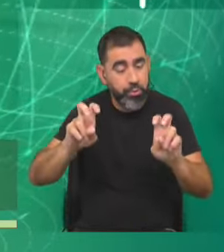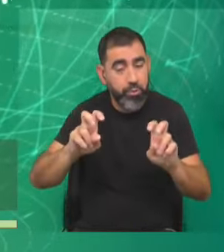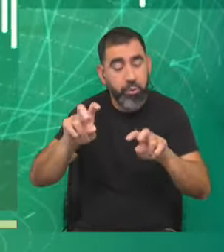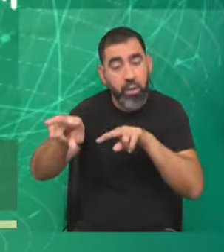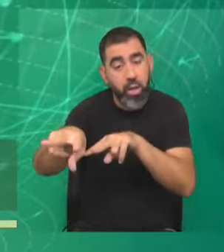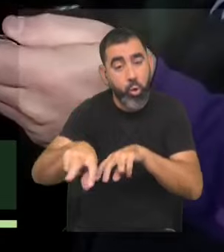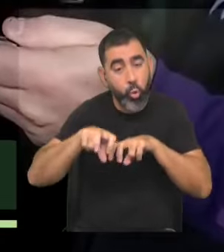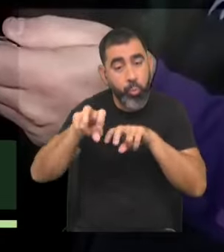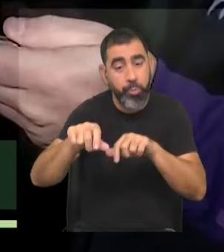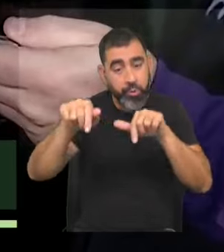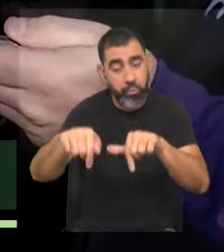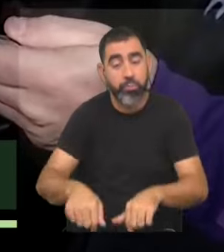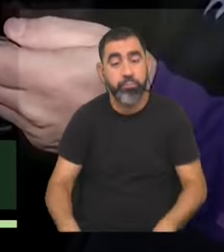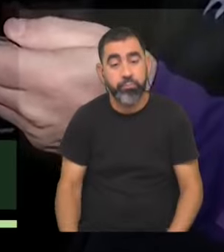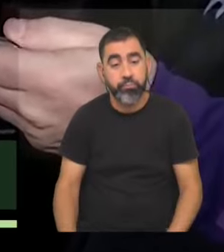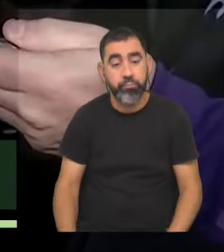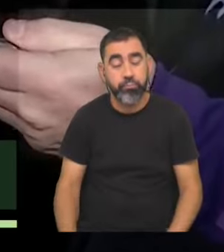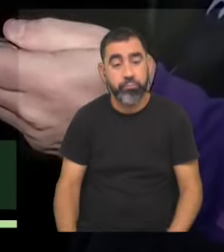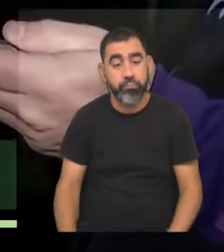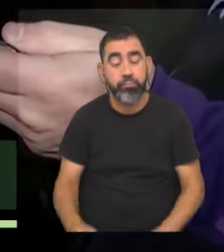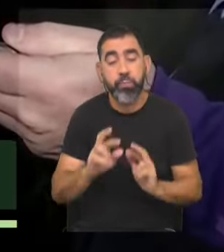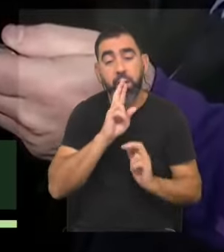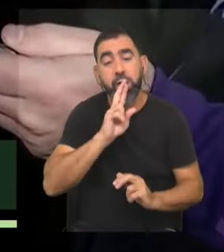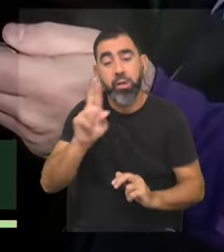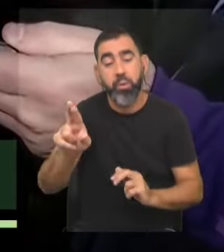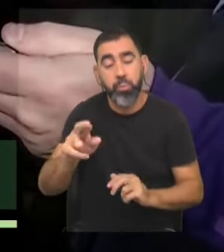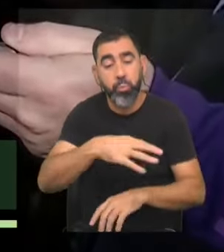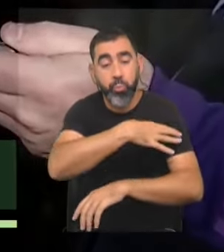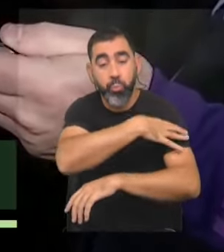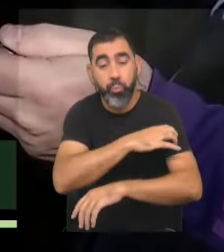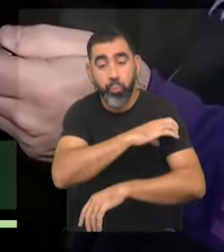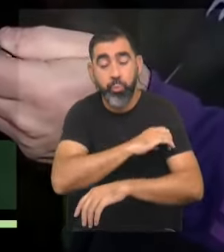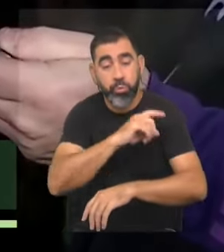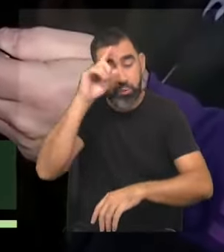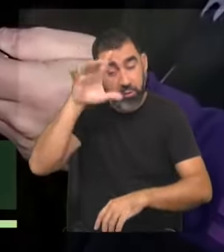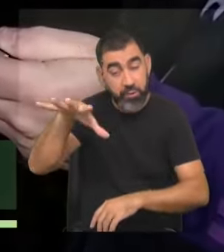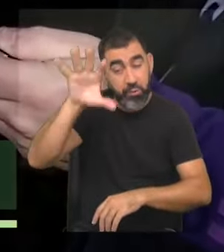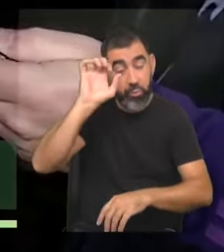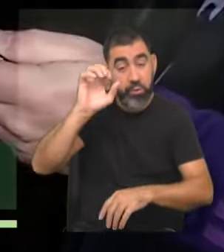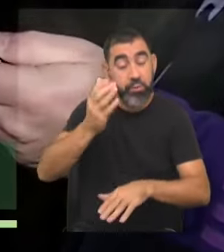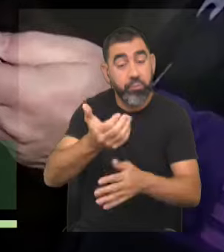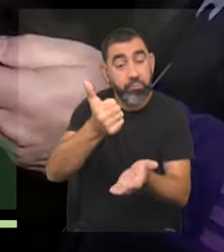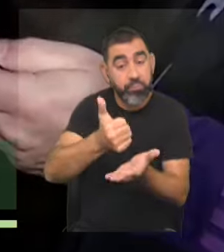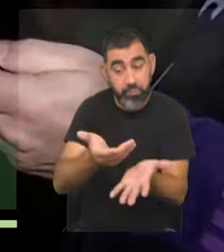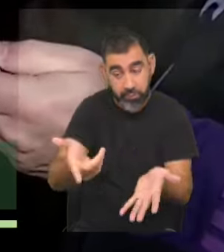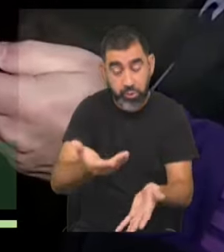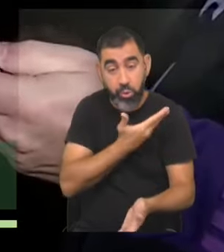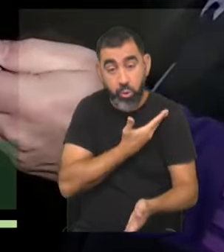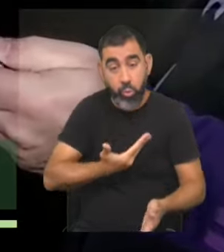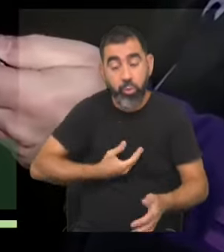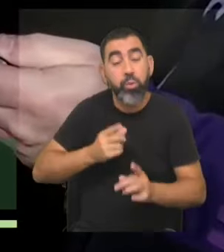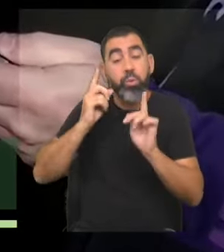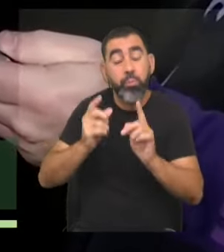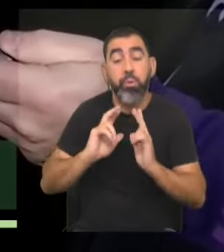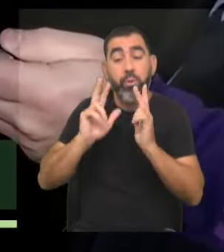agropecuario de hoy en respuesta al precandidato por el frente amplio yamandu bori recordó que la presente administración también